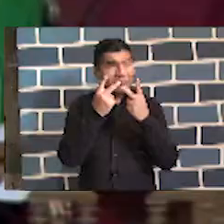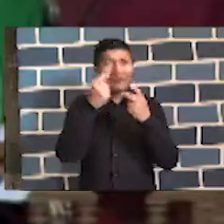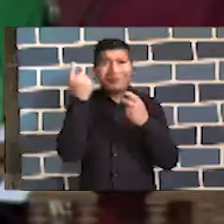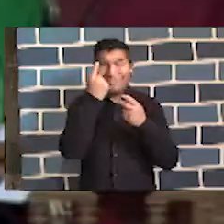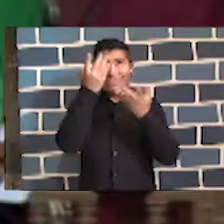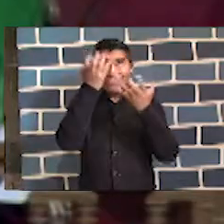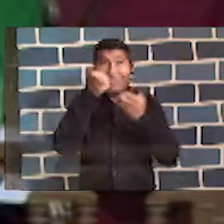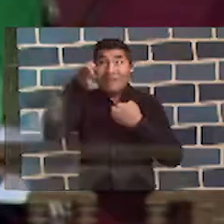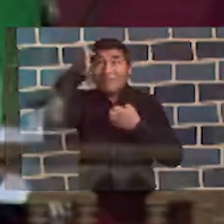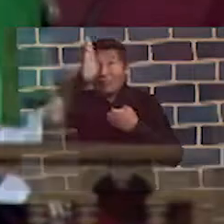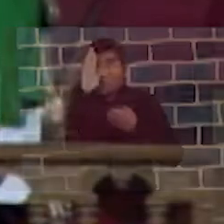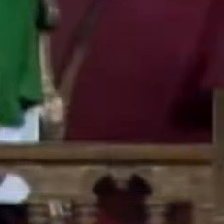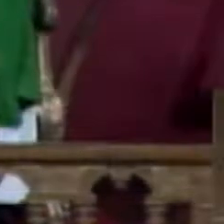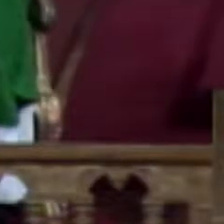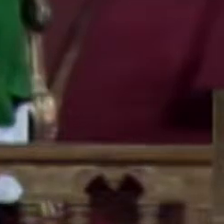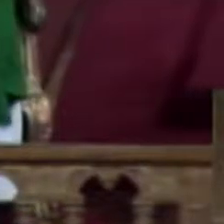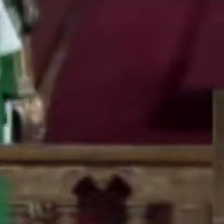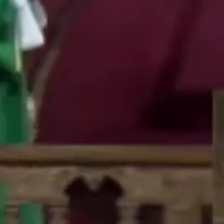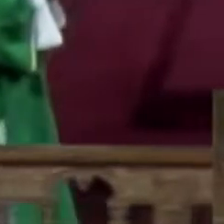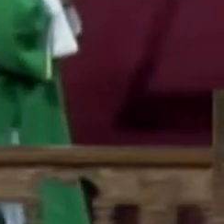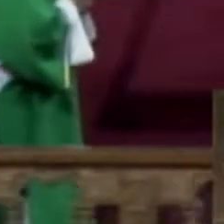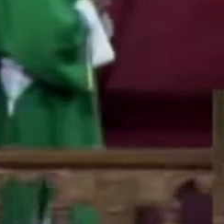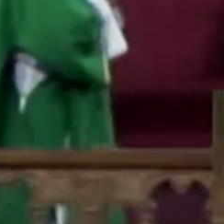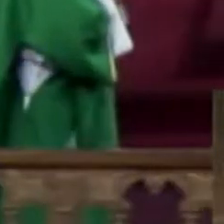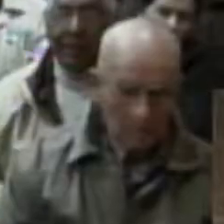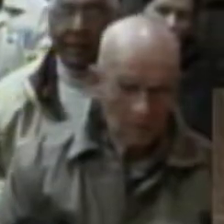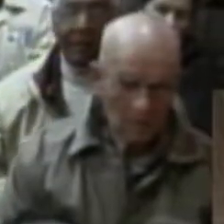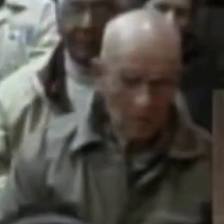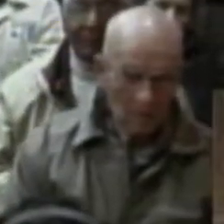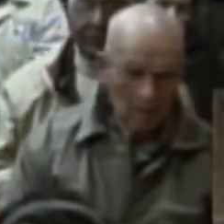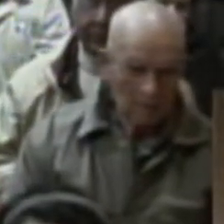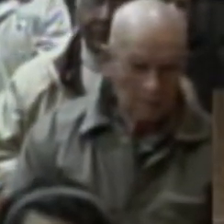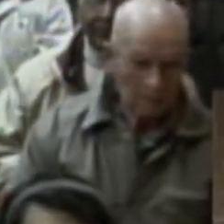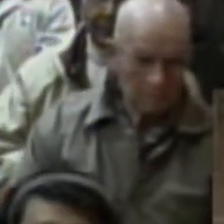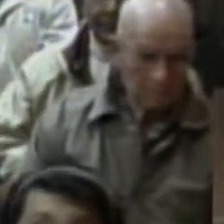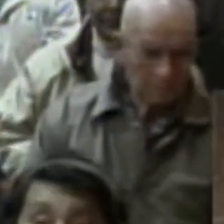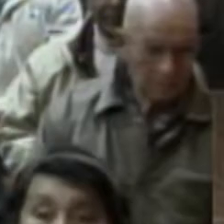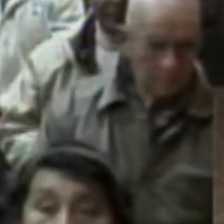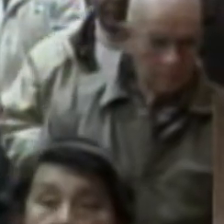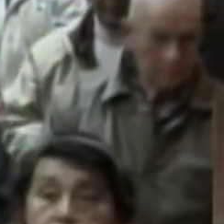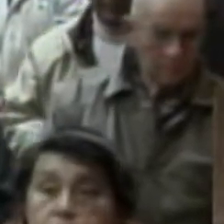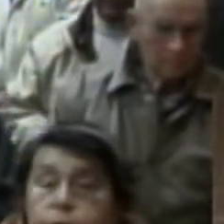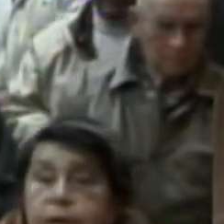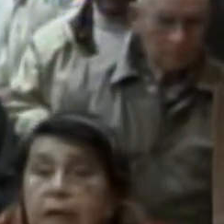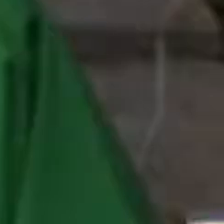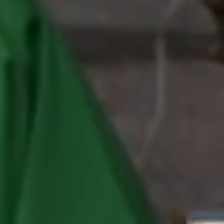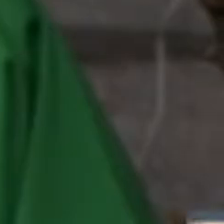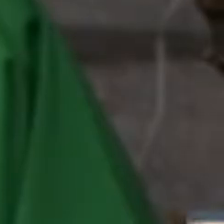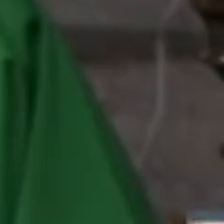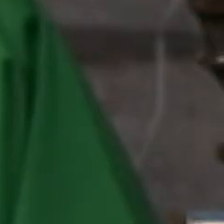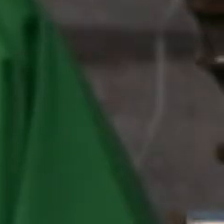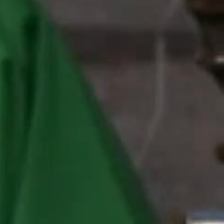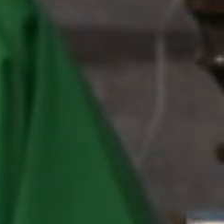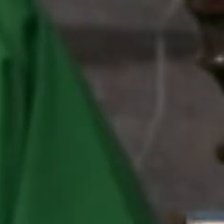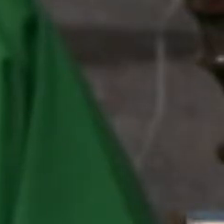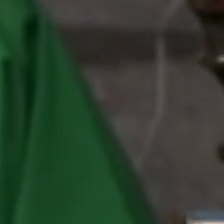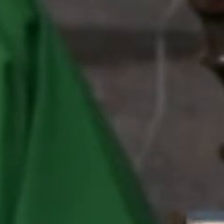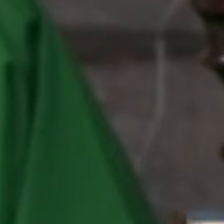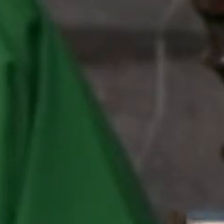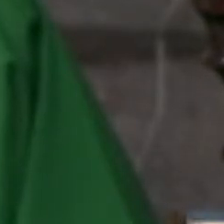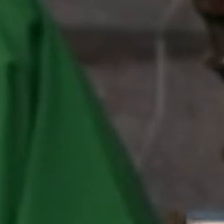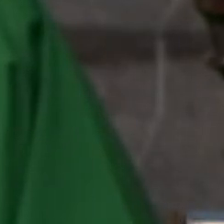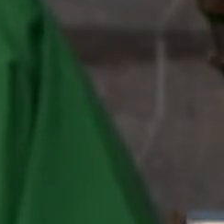presente a Dios en todo lugar. Monseñor Giovanni Arana, obispo auxiliar de la Diócesis del Alto, en su homilía del domingo 11 de